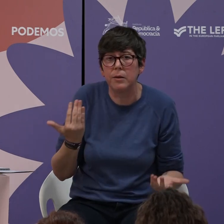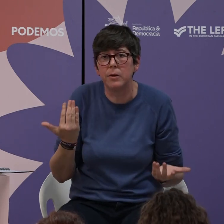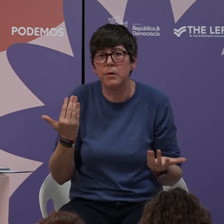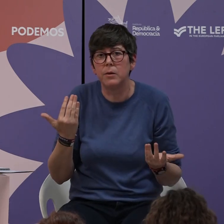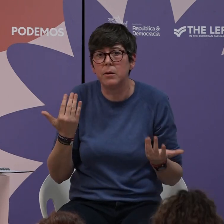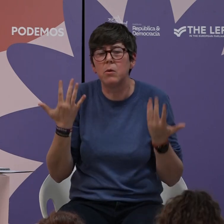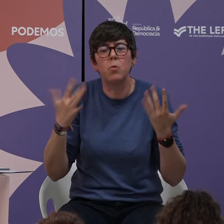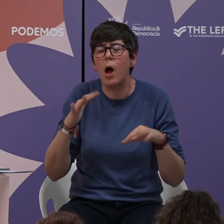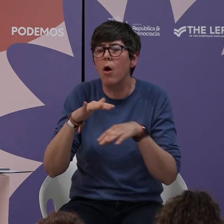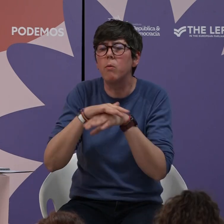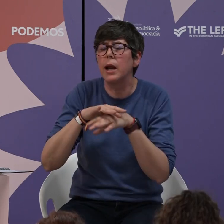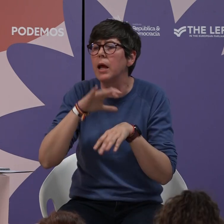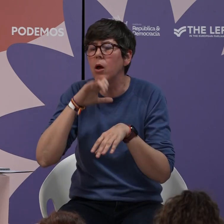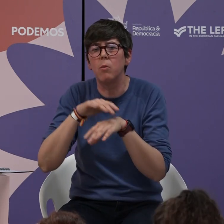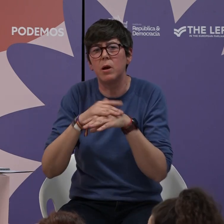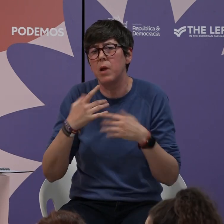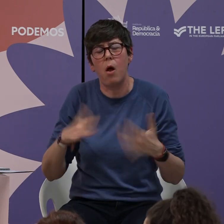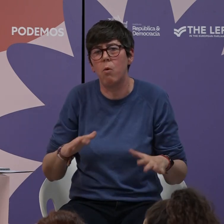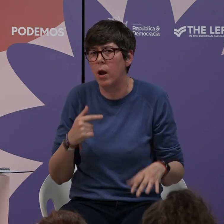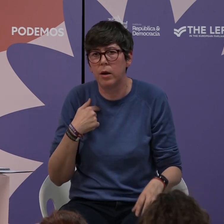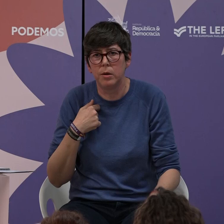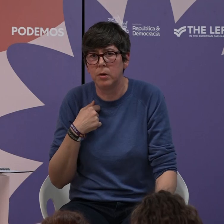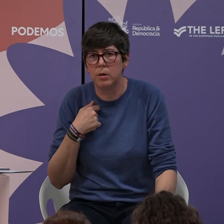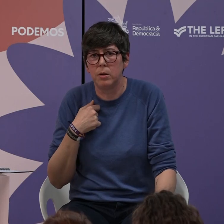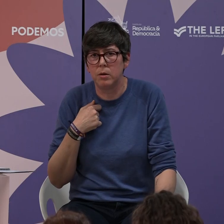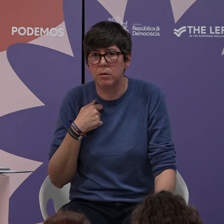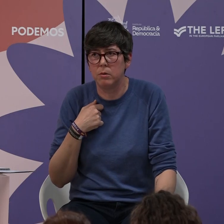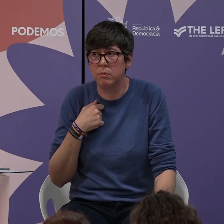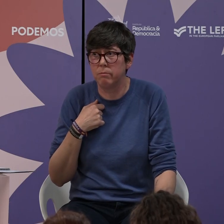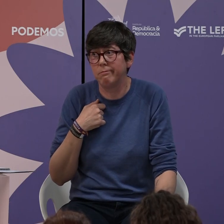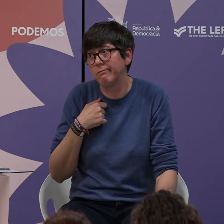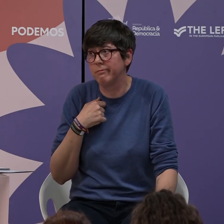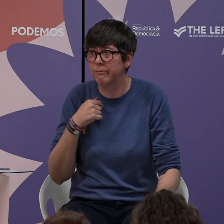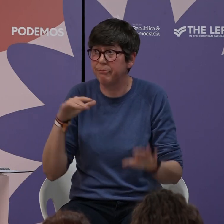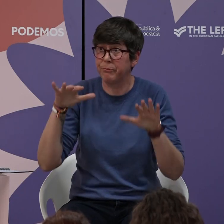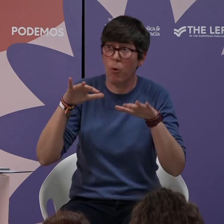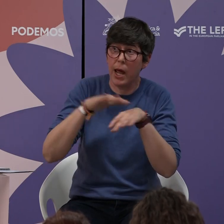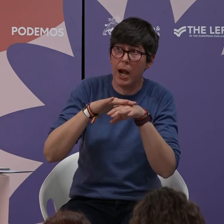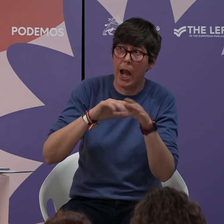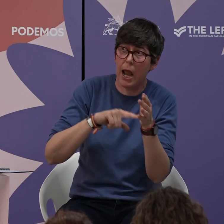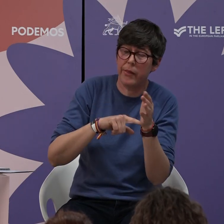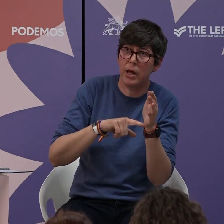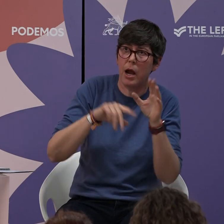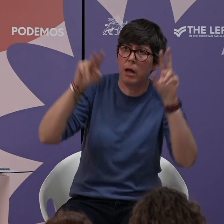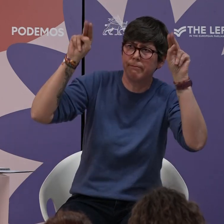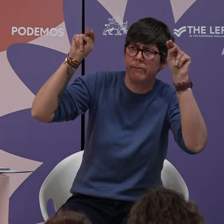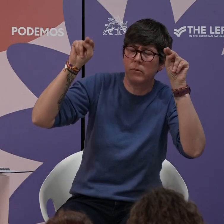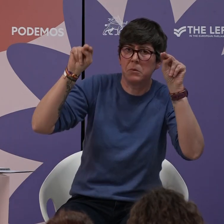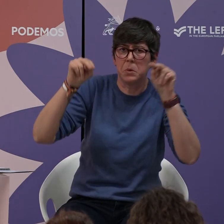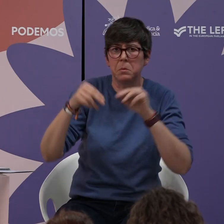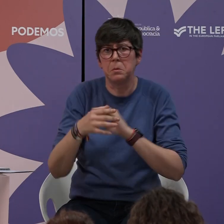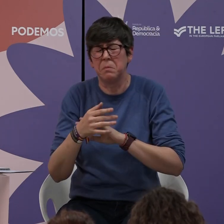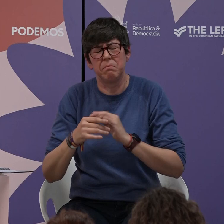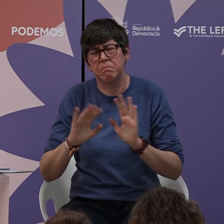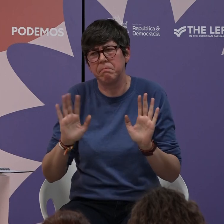alguien lo entiende porque yo no y da igual gobierne quien gobierne da lo mismo si